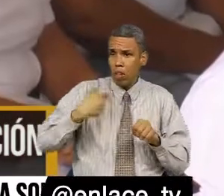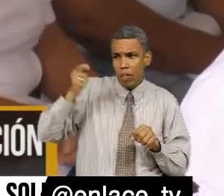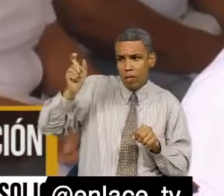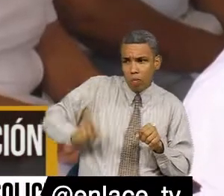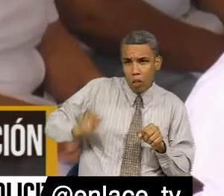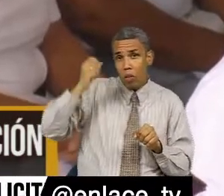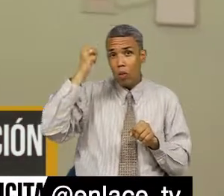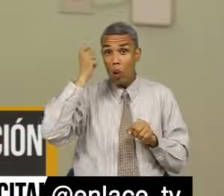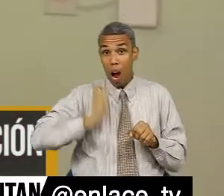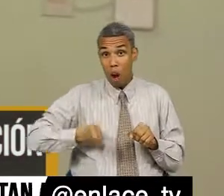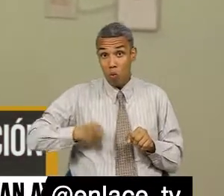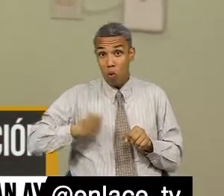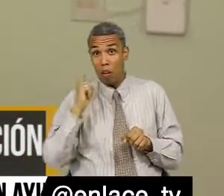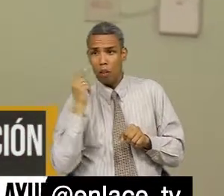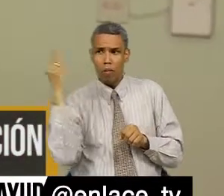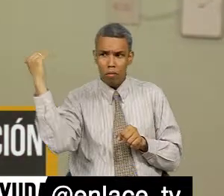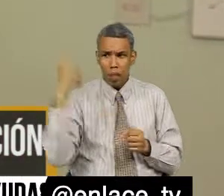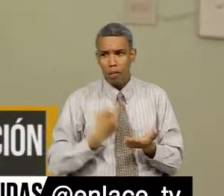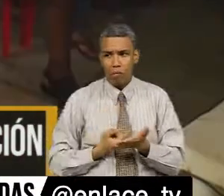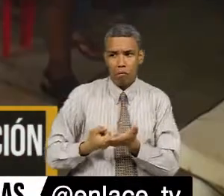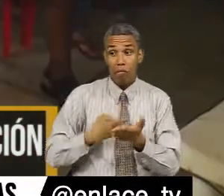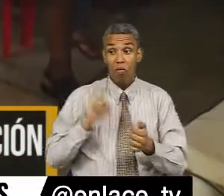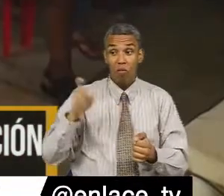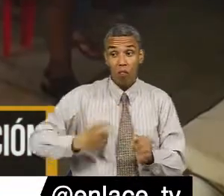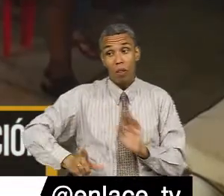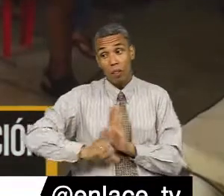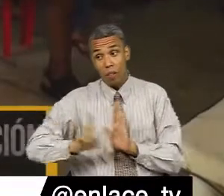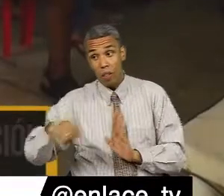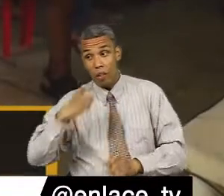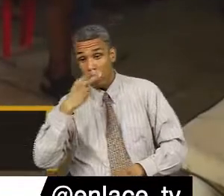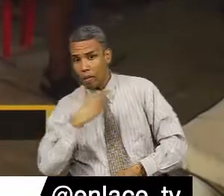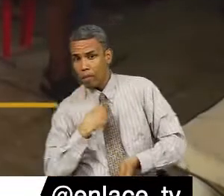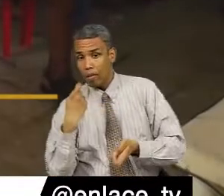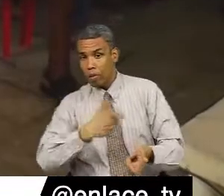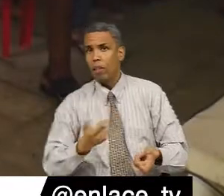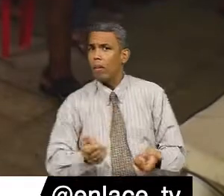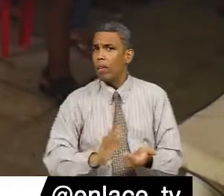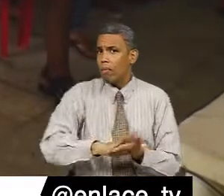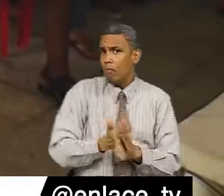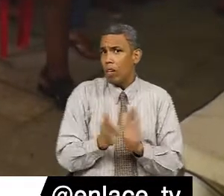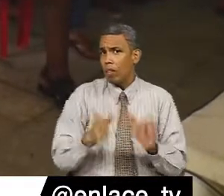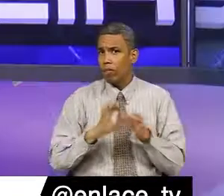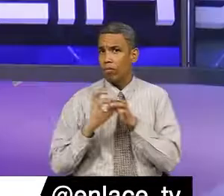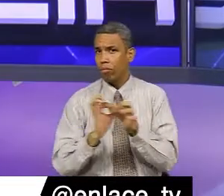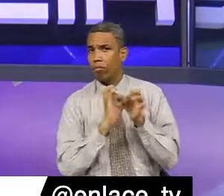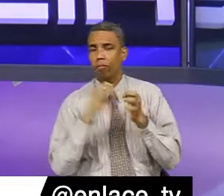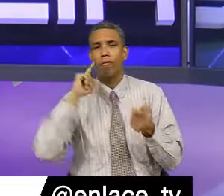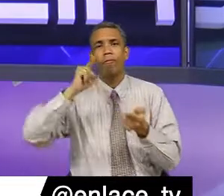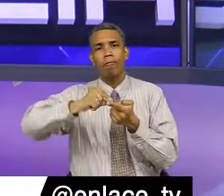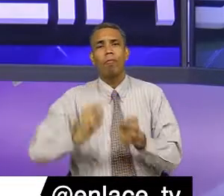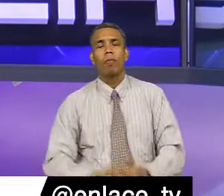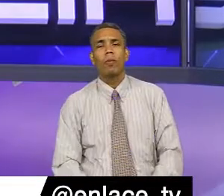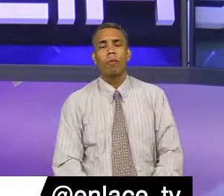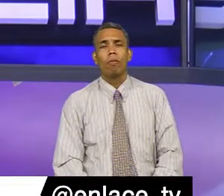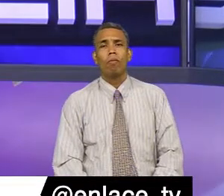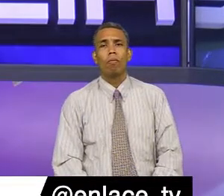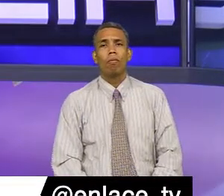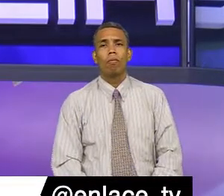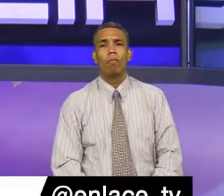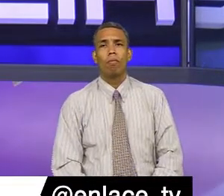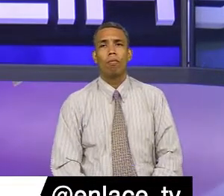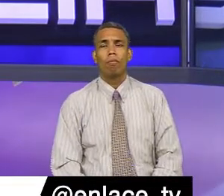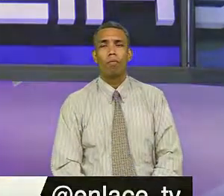idea de la Oficina de Paz y Convivencia es que los barranqueños generen espacios de paz en la ciudad. El Instituto